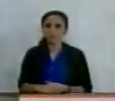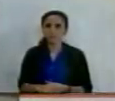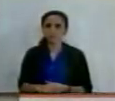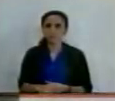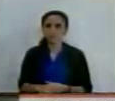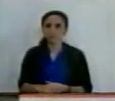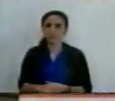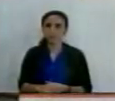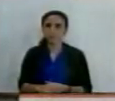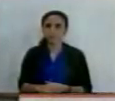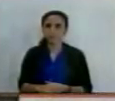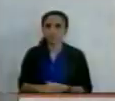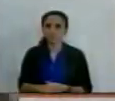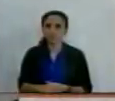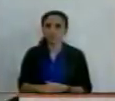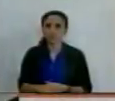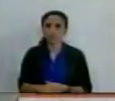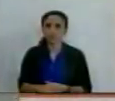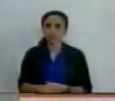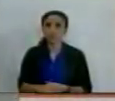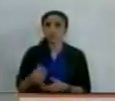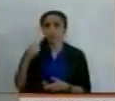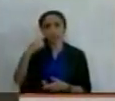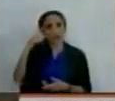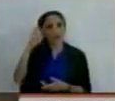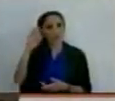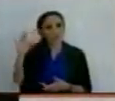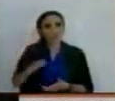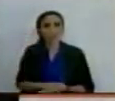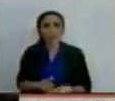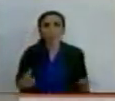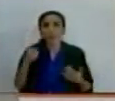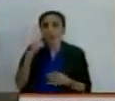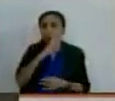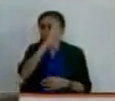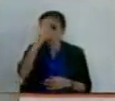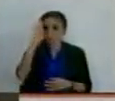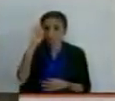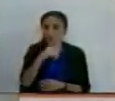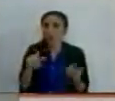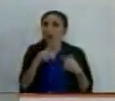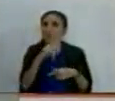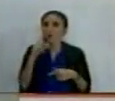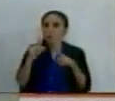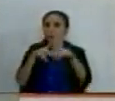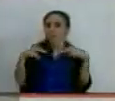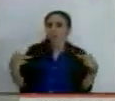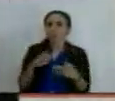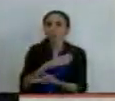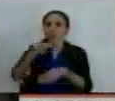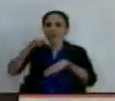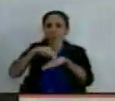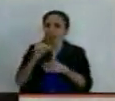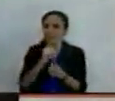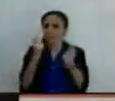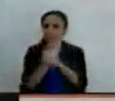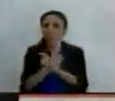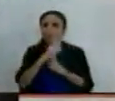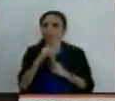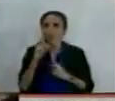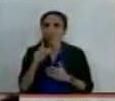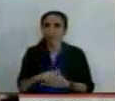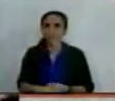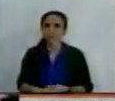nueva arremetida un soñador diosdado ya le tienen a un hombre al nacional yo no le tengo nuevo nombre nacional el pueblo